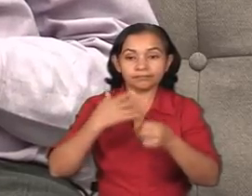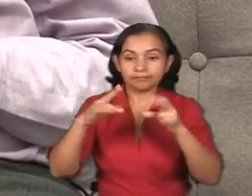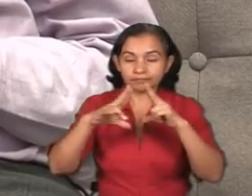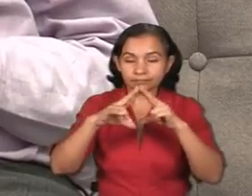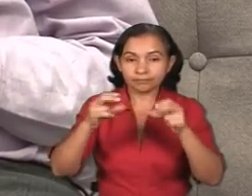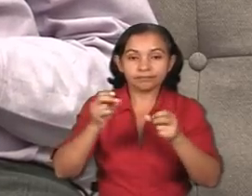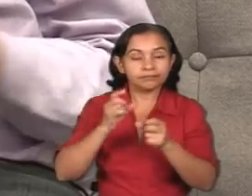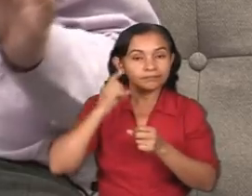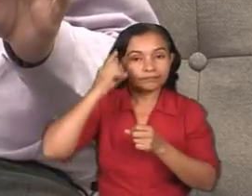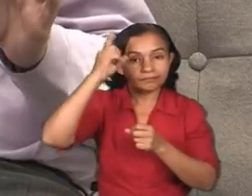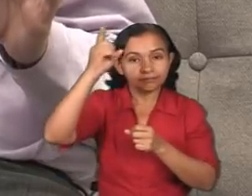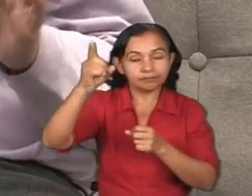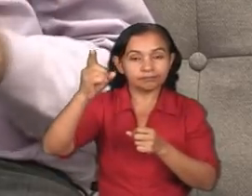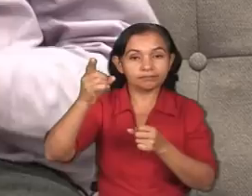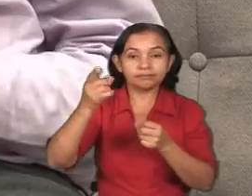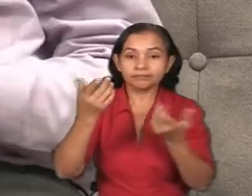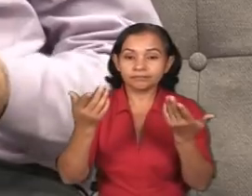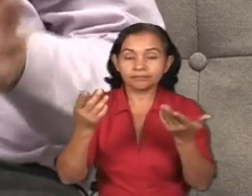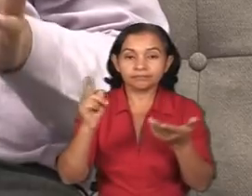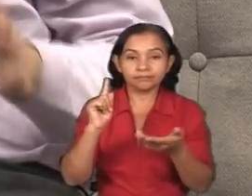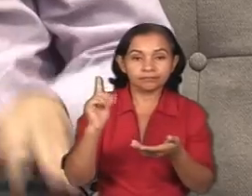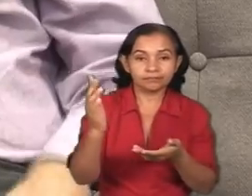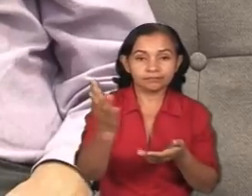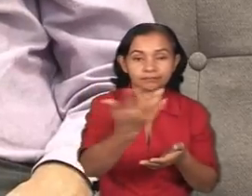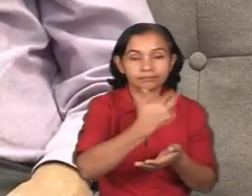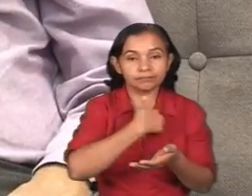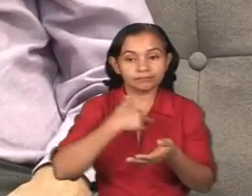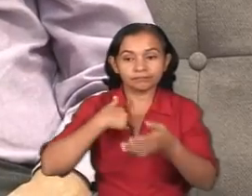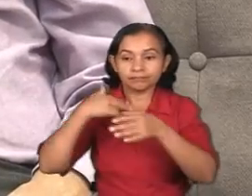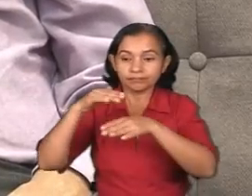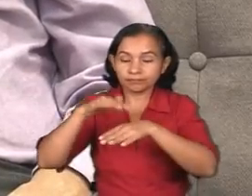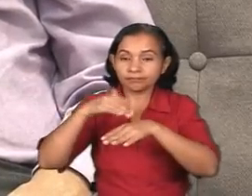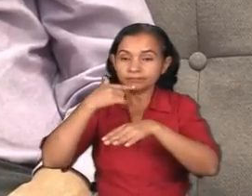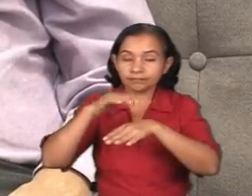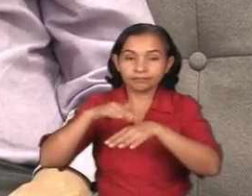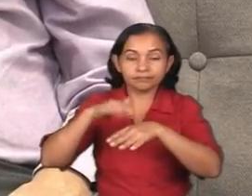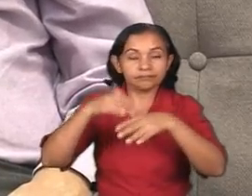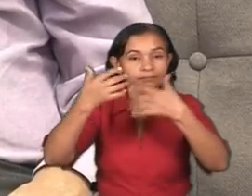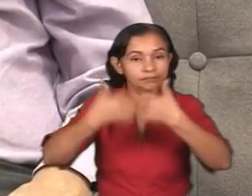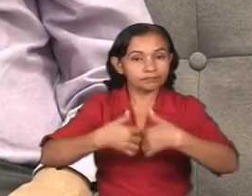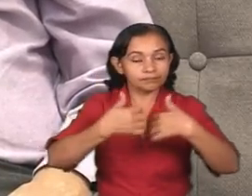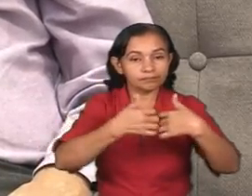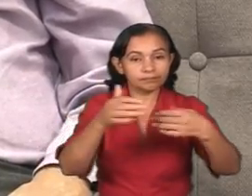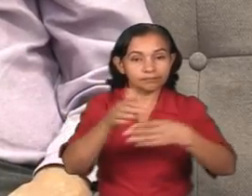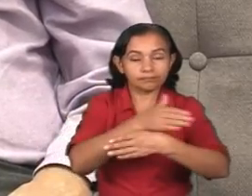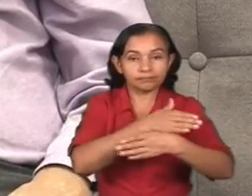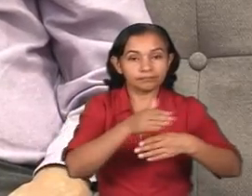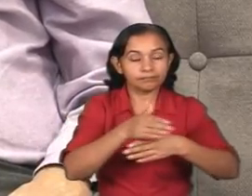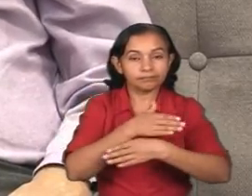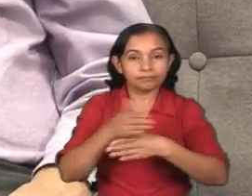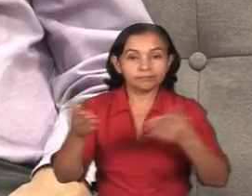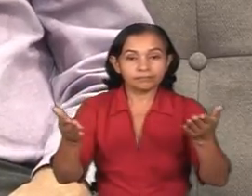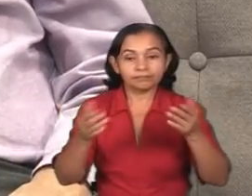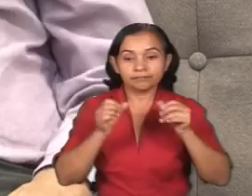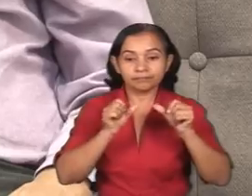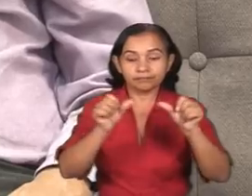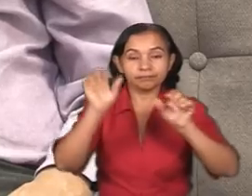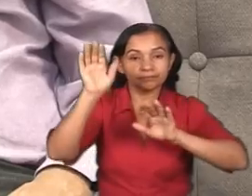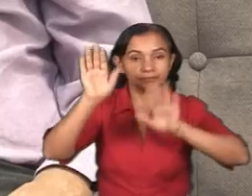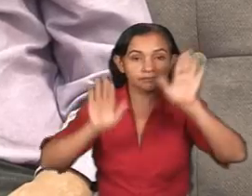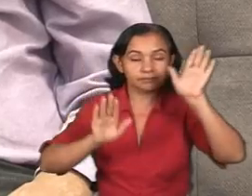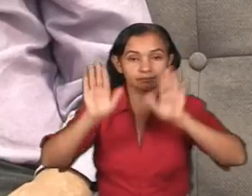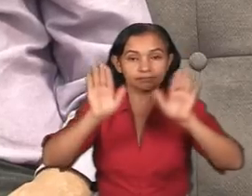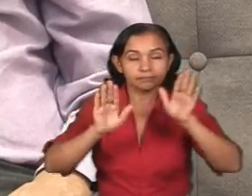necesita desarrollarse y por ende lo que nosotros hacemos es un llamado a las empresas que sigan participando, ¿no?,